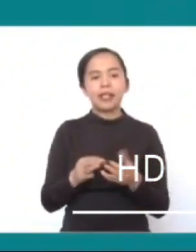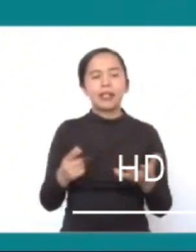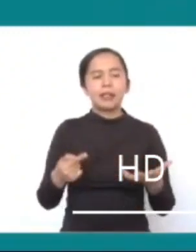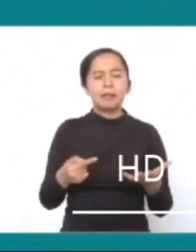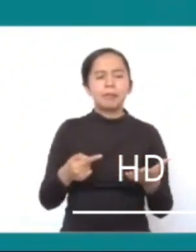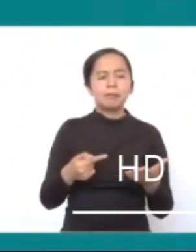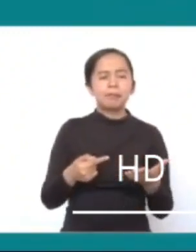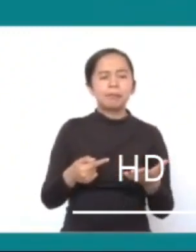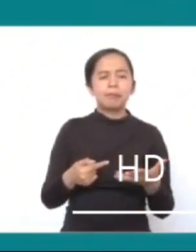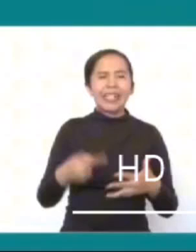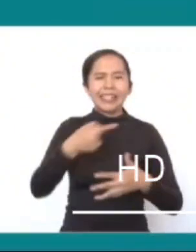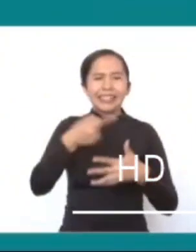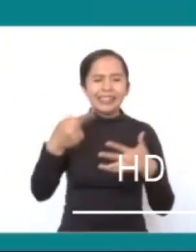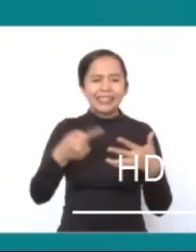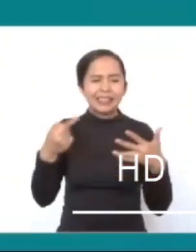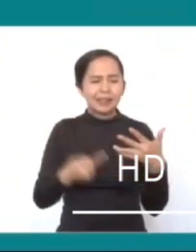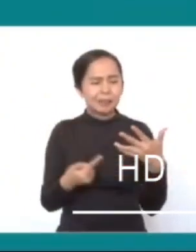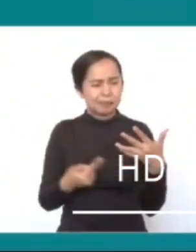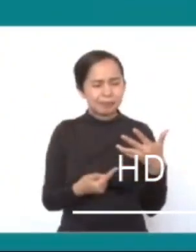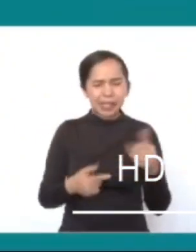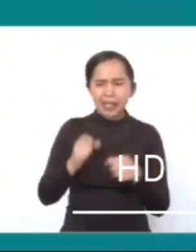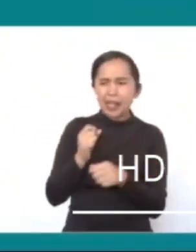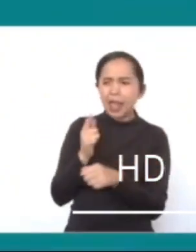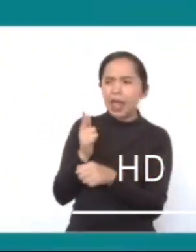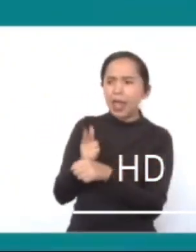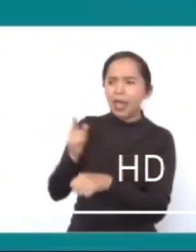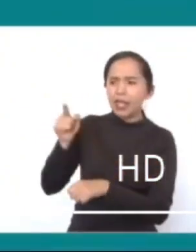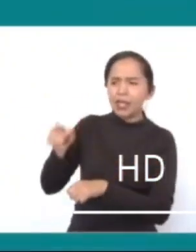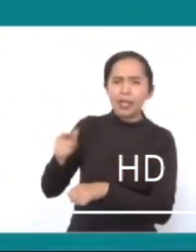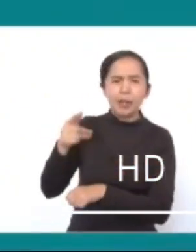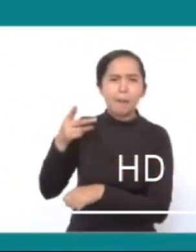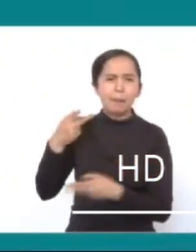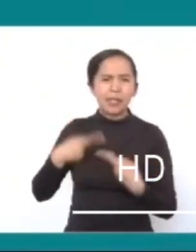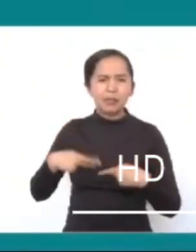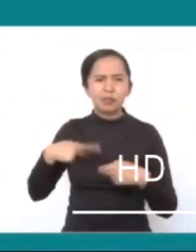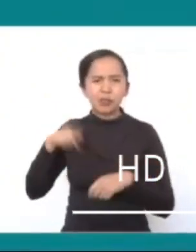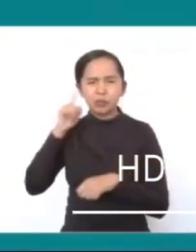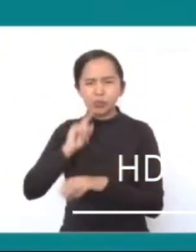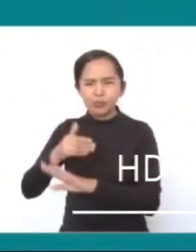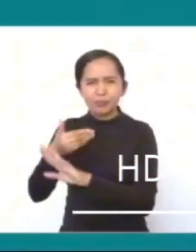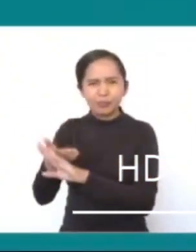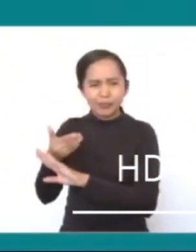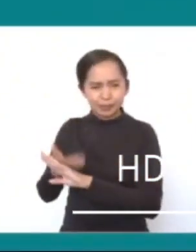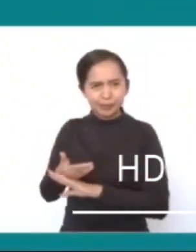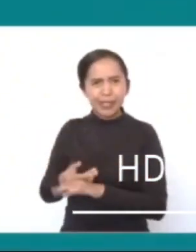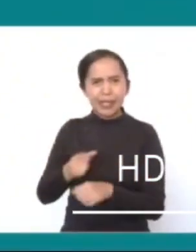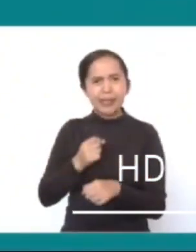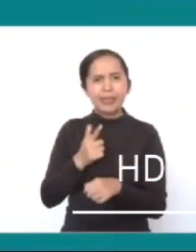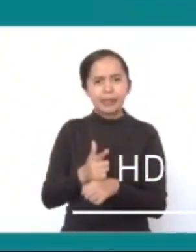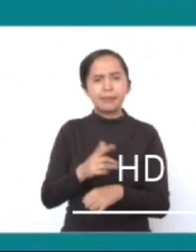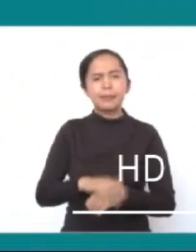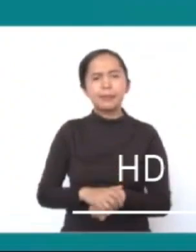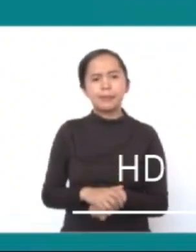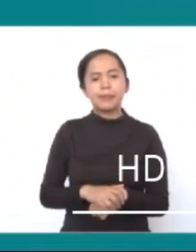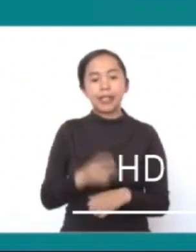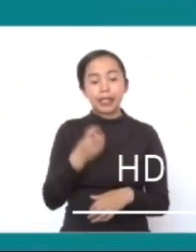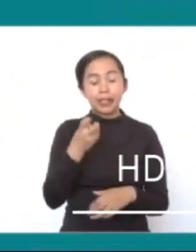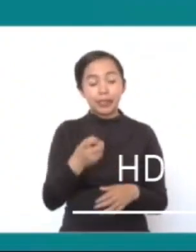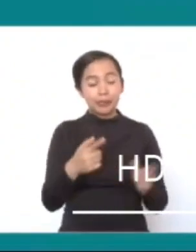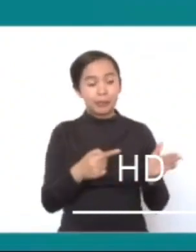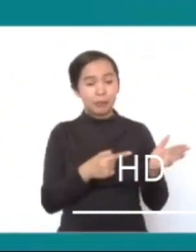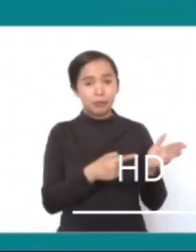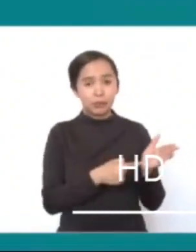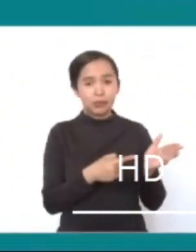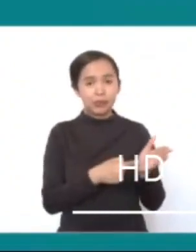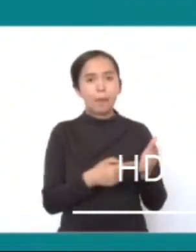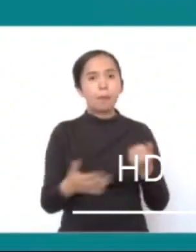Ciudad de México para identificar y atender la violencia de género. Este es una